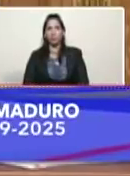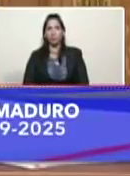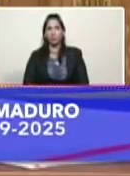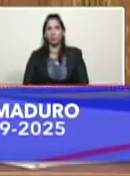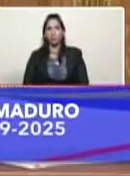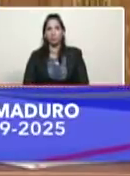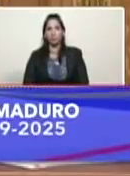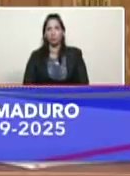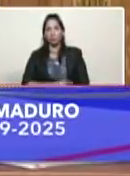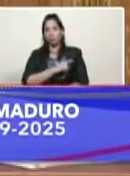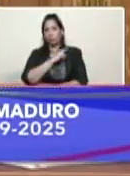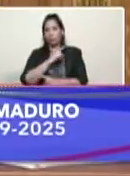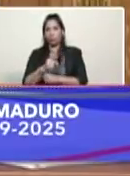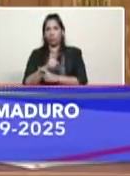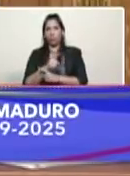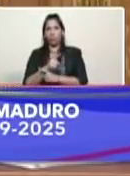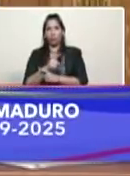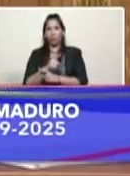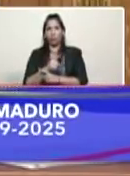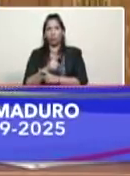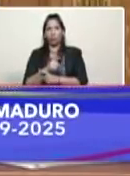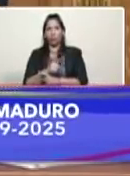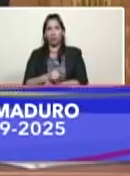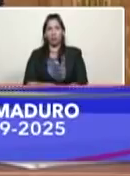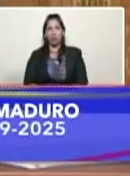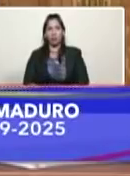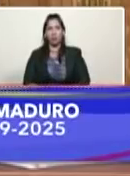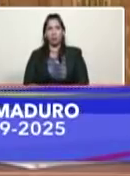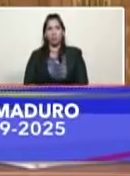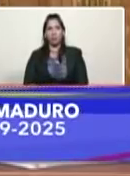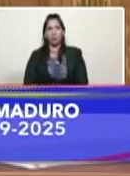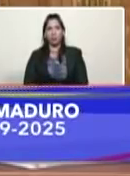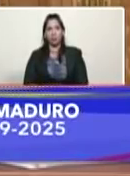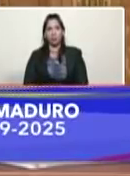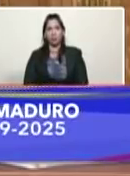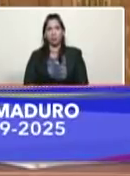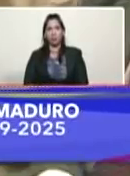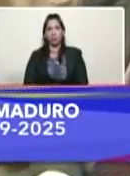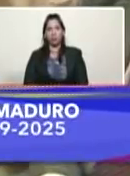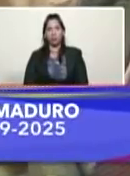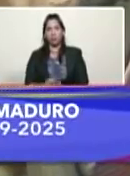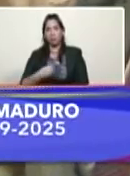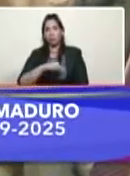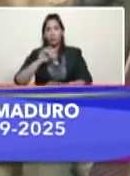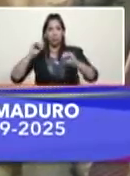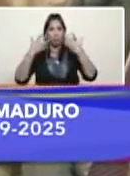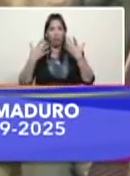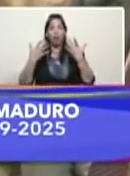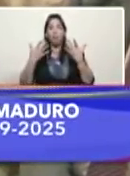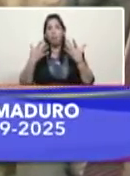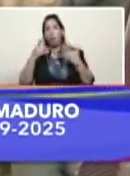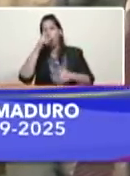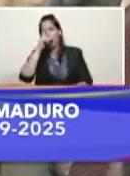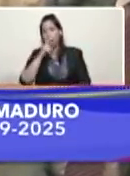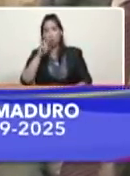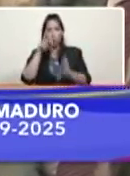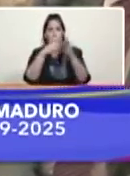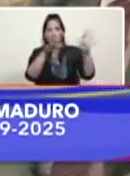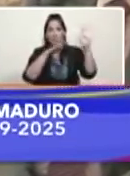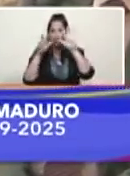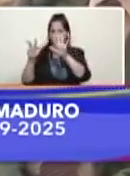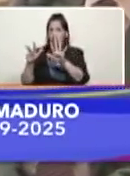debemos lograr, nosotros logramos en el año 2018 un promedio